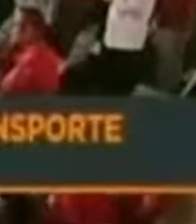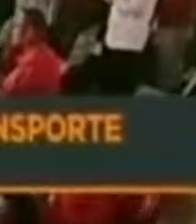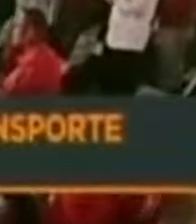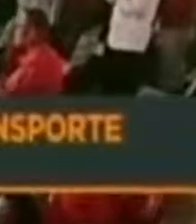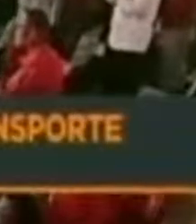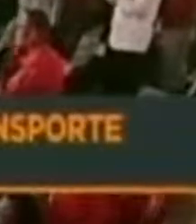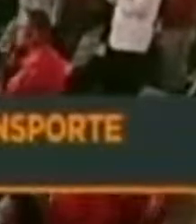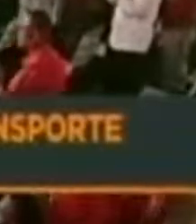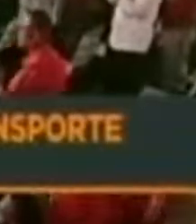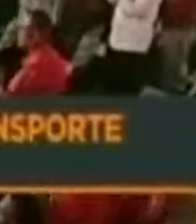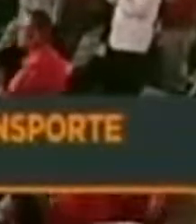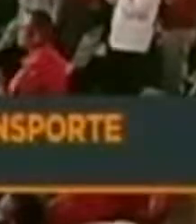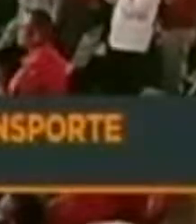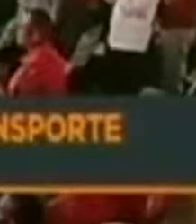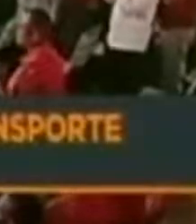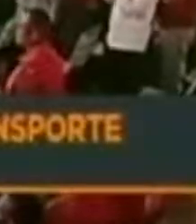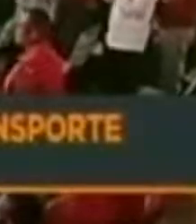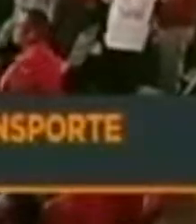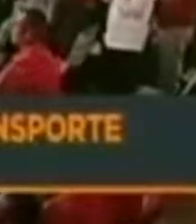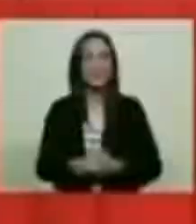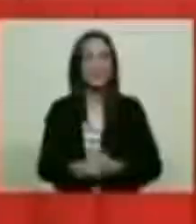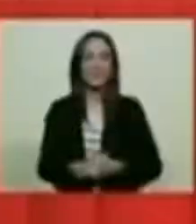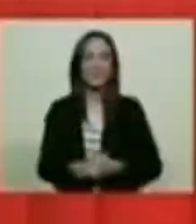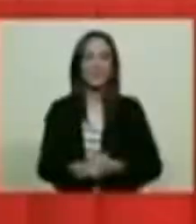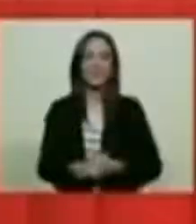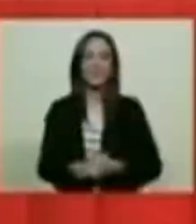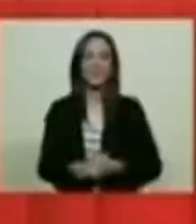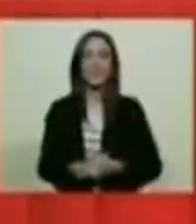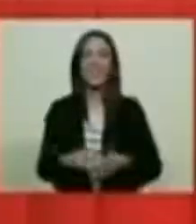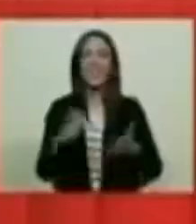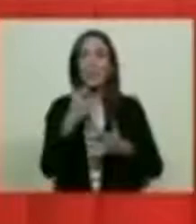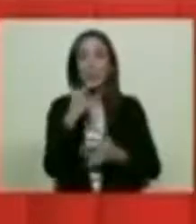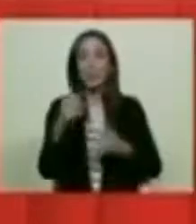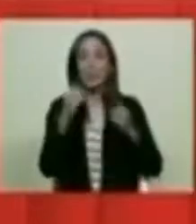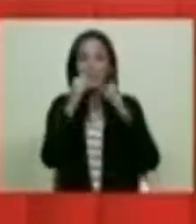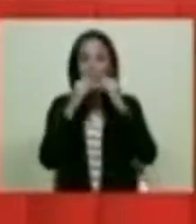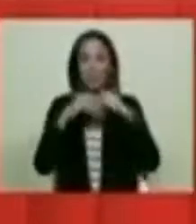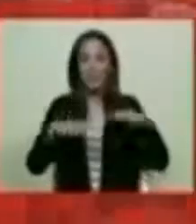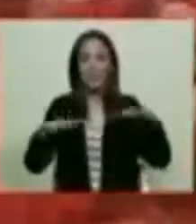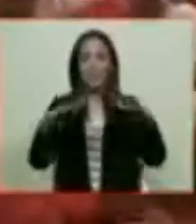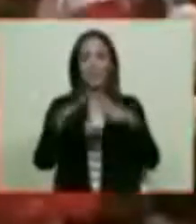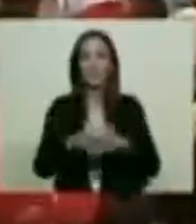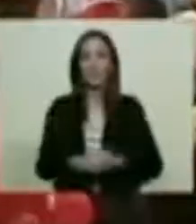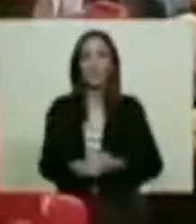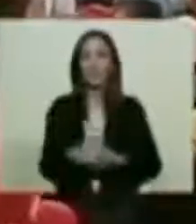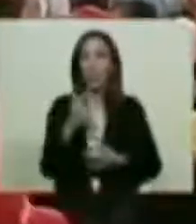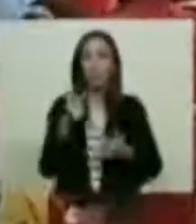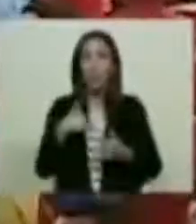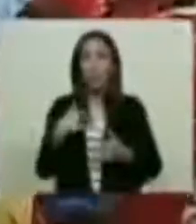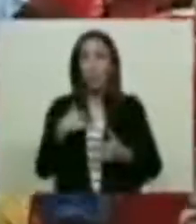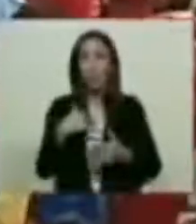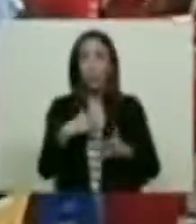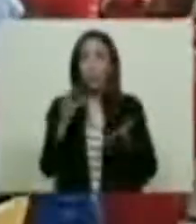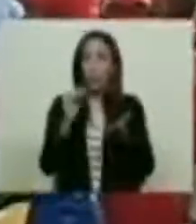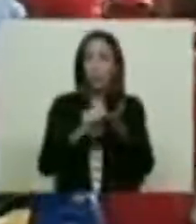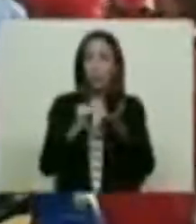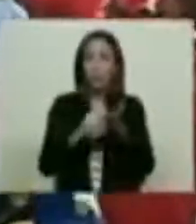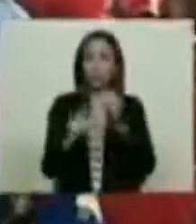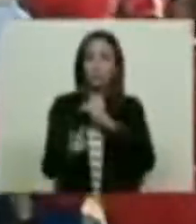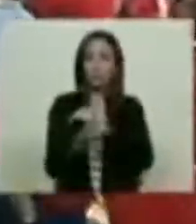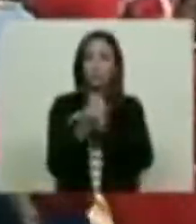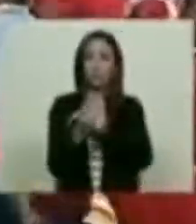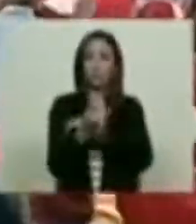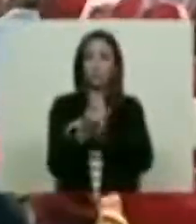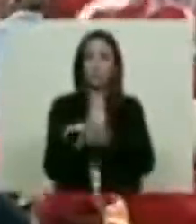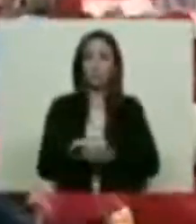Venezuela para la elección presidencial que tendrá lugar antes del 30 de abril. Asumo la